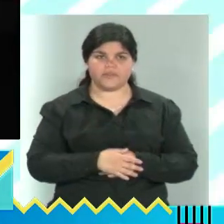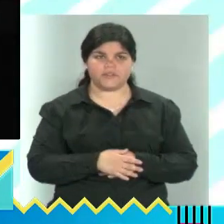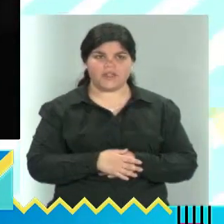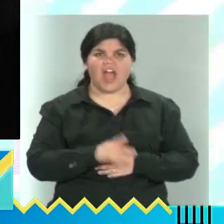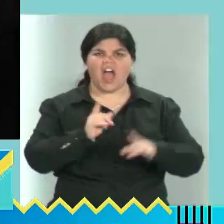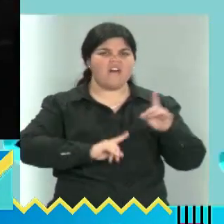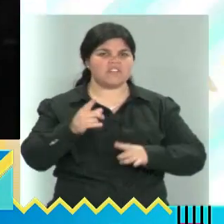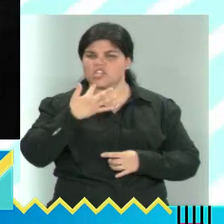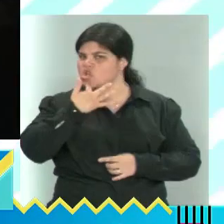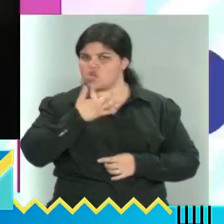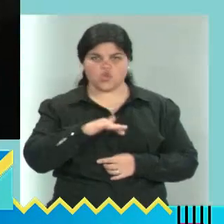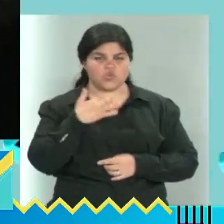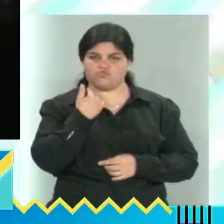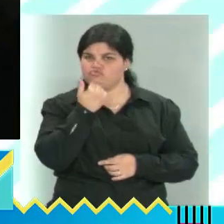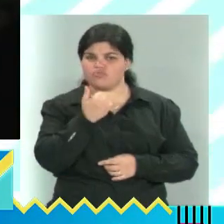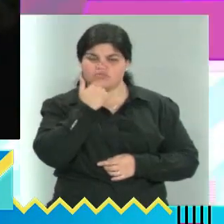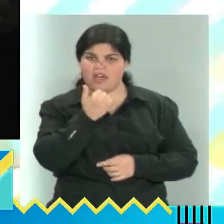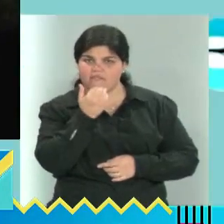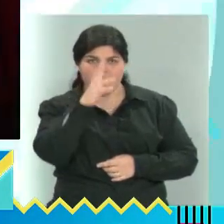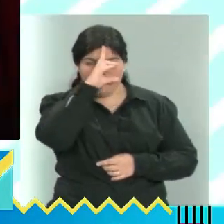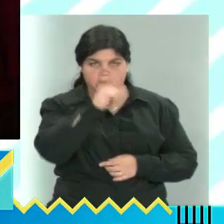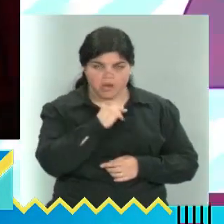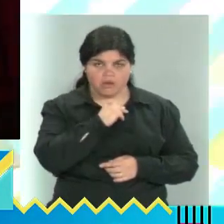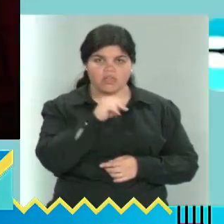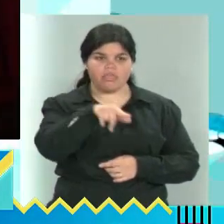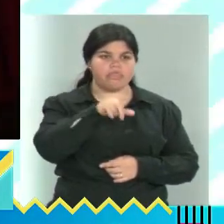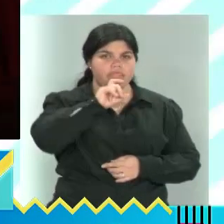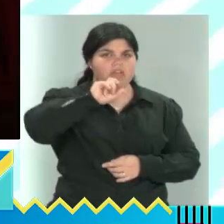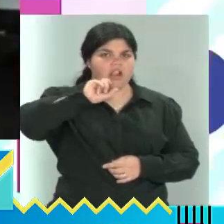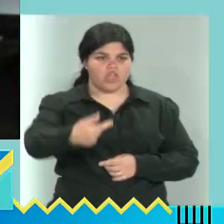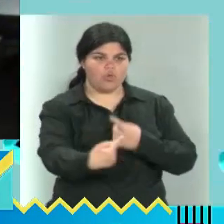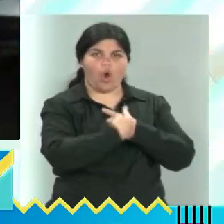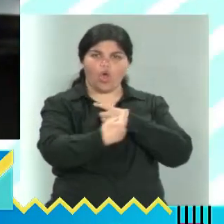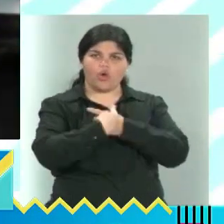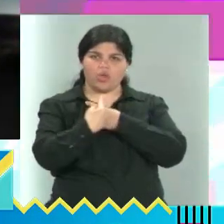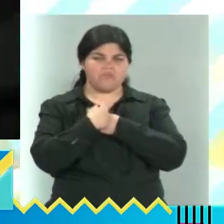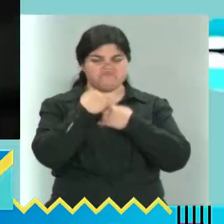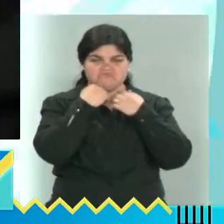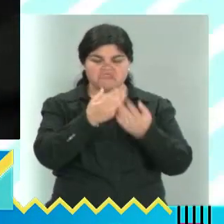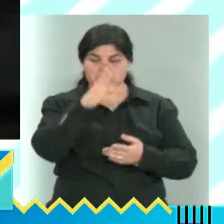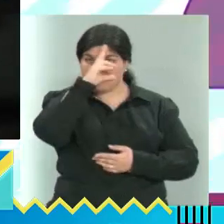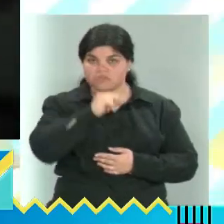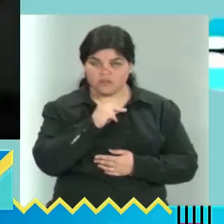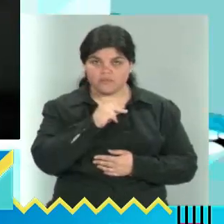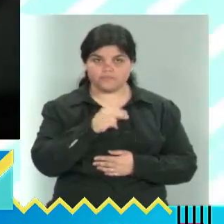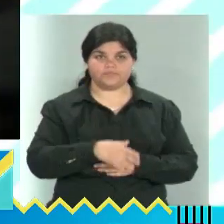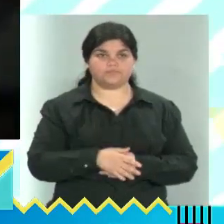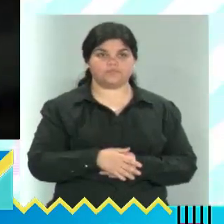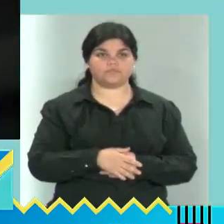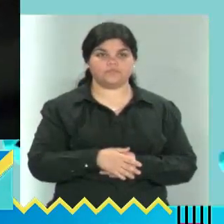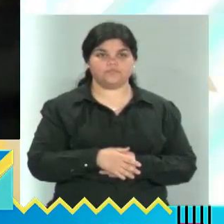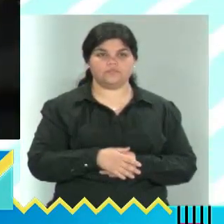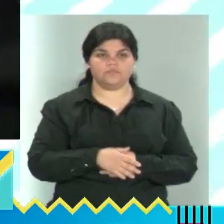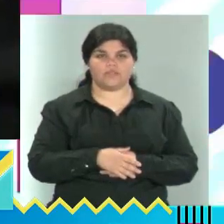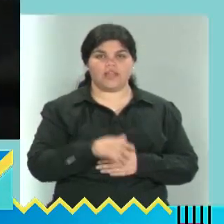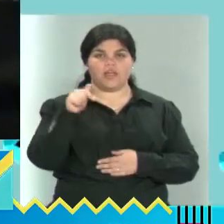víctima de un delito. Entonces es muy importante la asistencia psicológica para poder trabajar todos